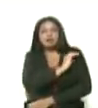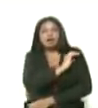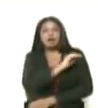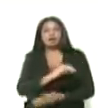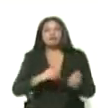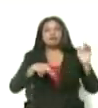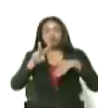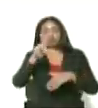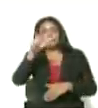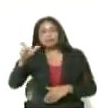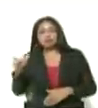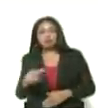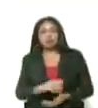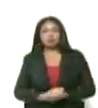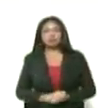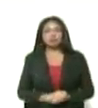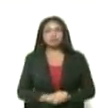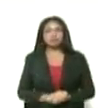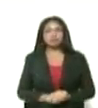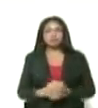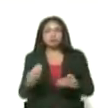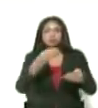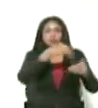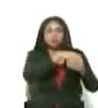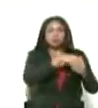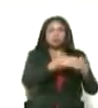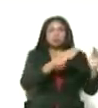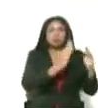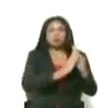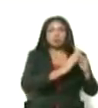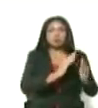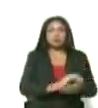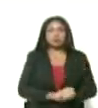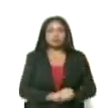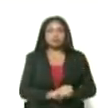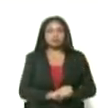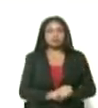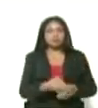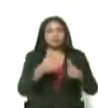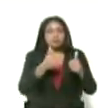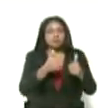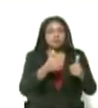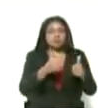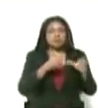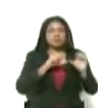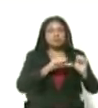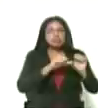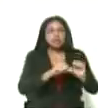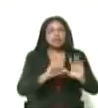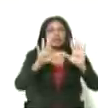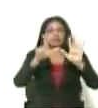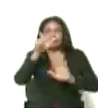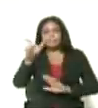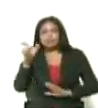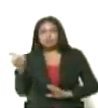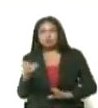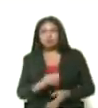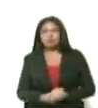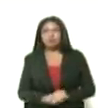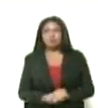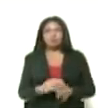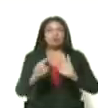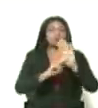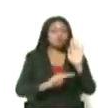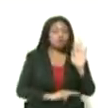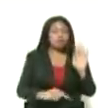12 personas, en aislamiento domiciliario adecuado aún permanecen 10 personas. La instrucción